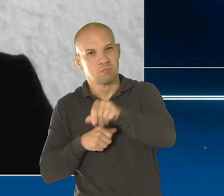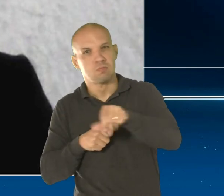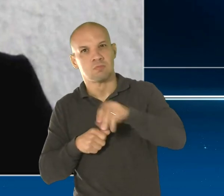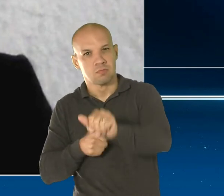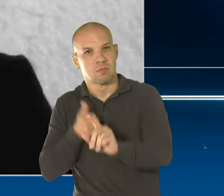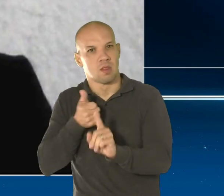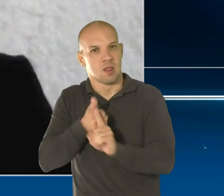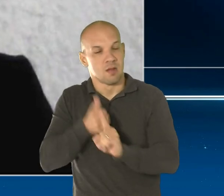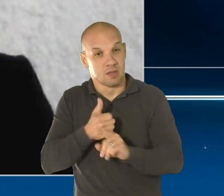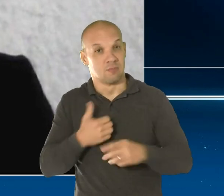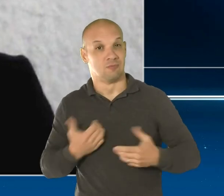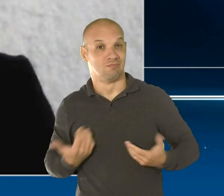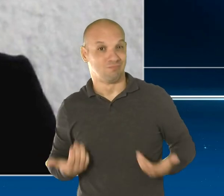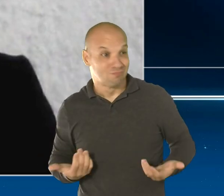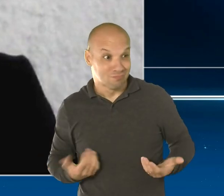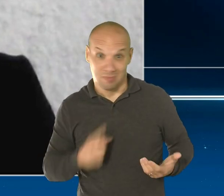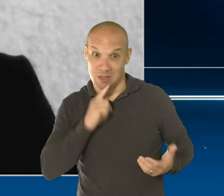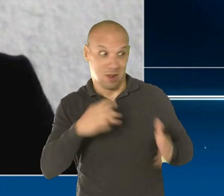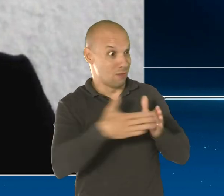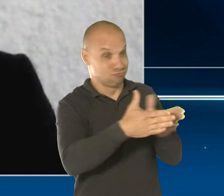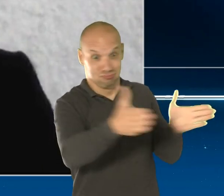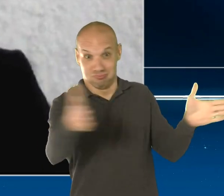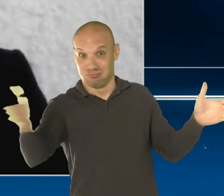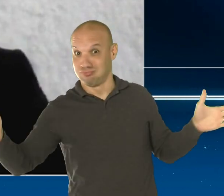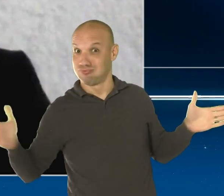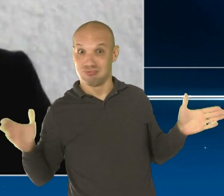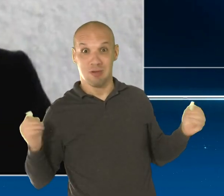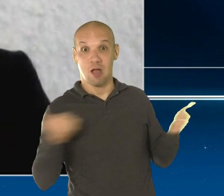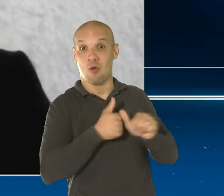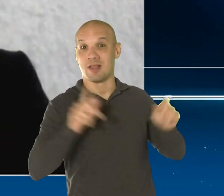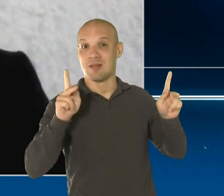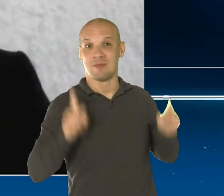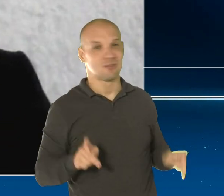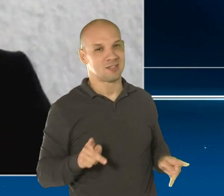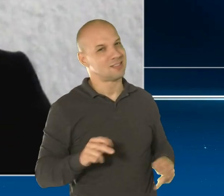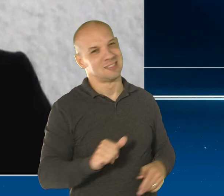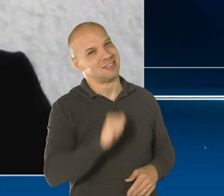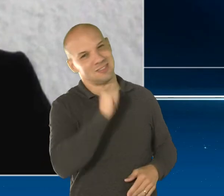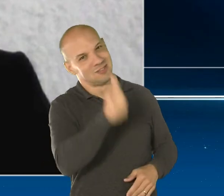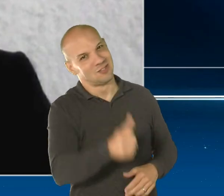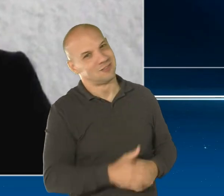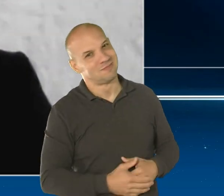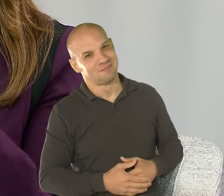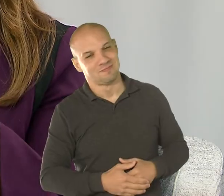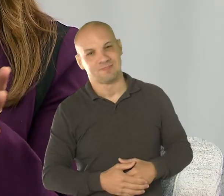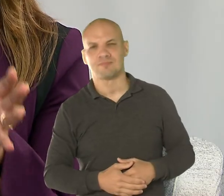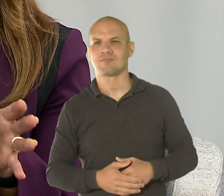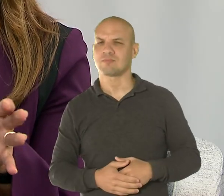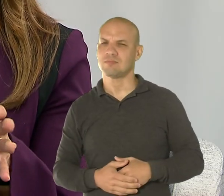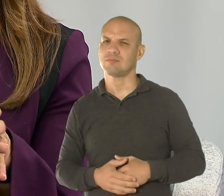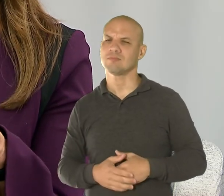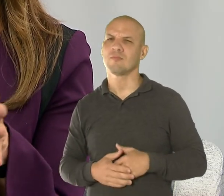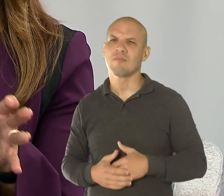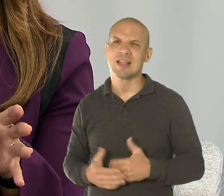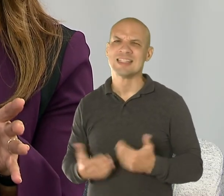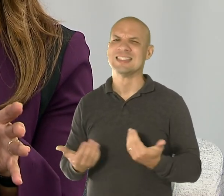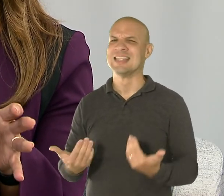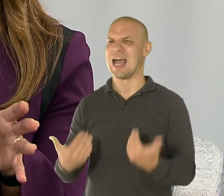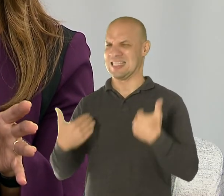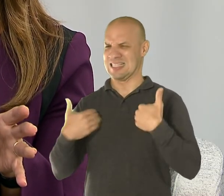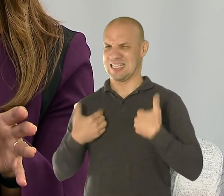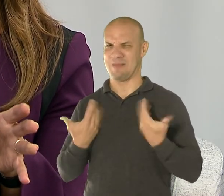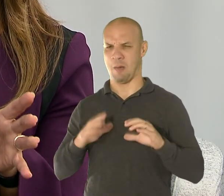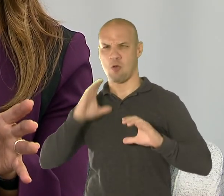de que abarque a toda la población, pues, que necesita este tipo de apoyo. ¿Hay algún tipo de censo global